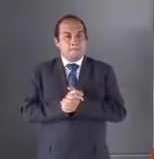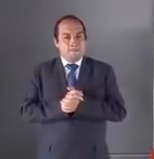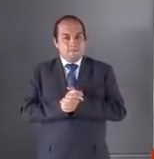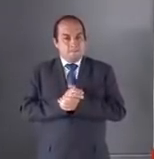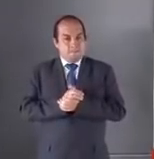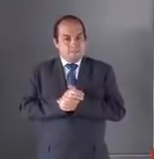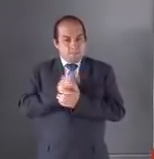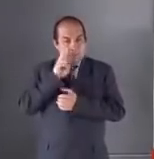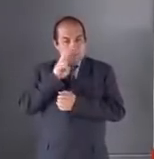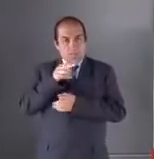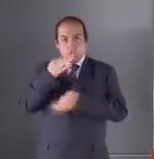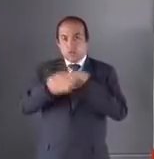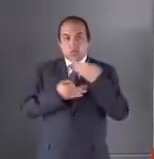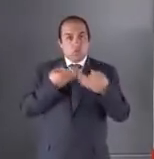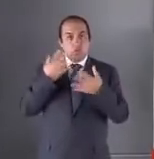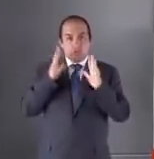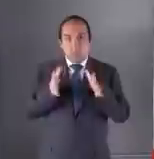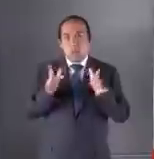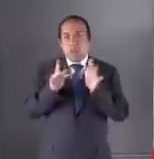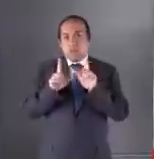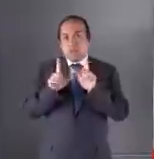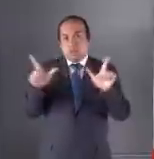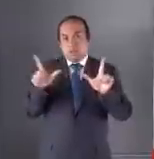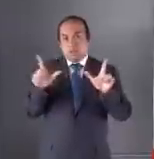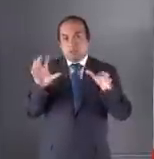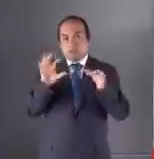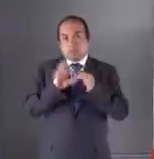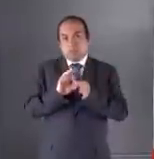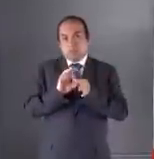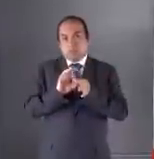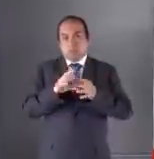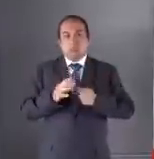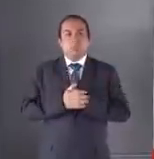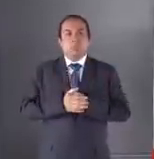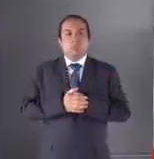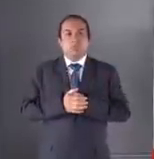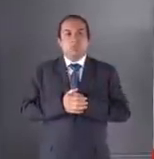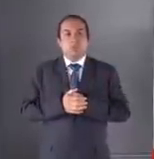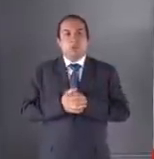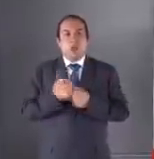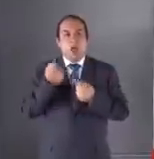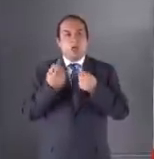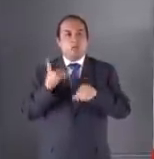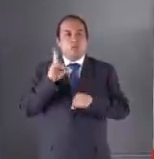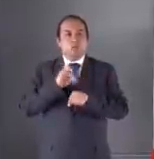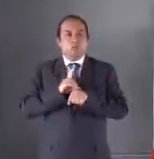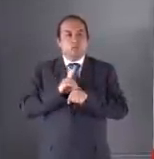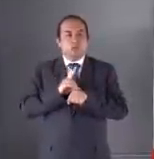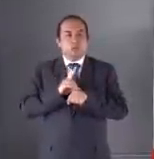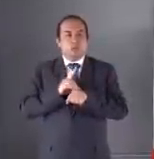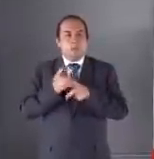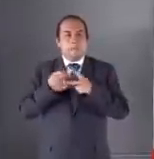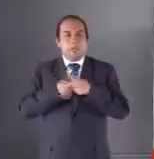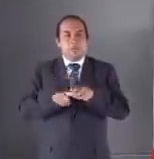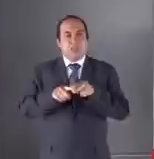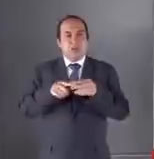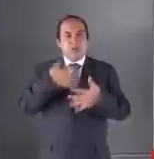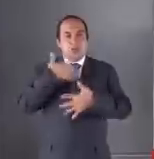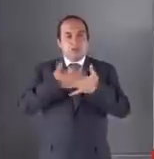todo montado. Dentro de unos días, partir del día 15 se